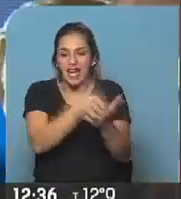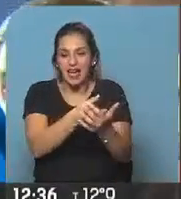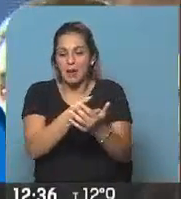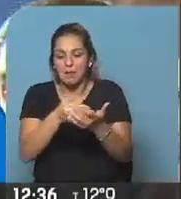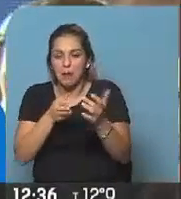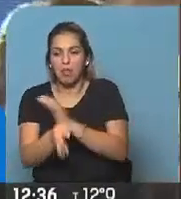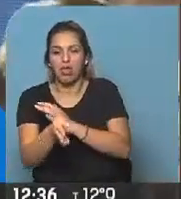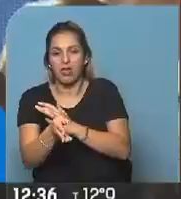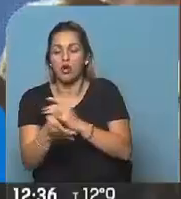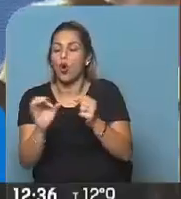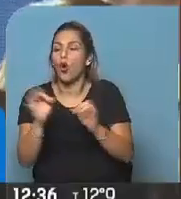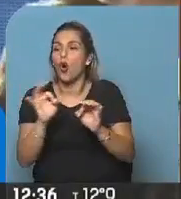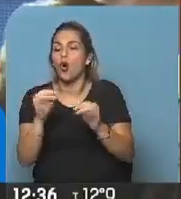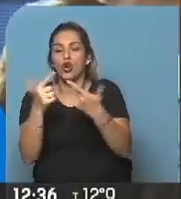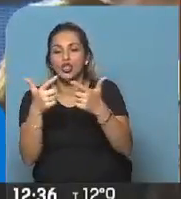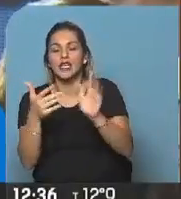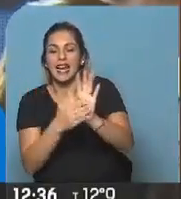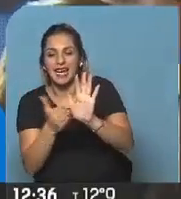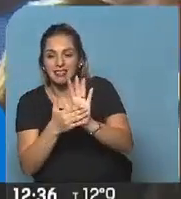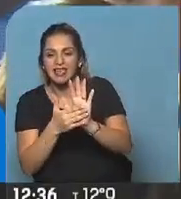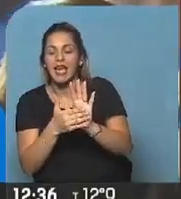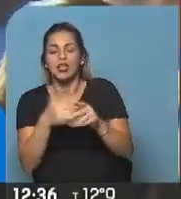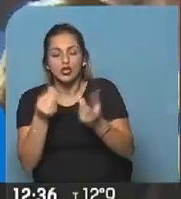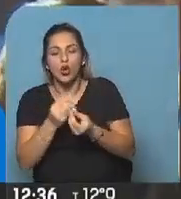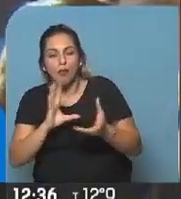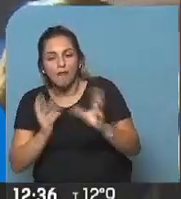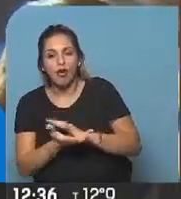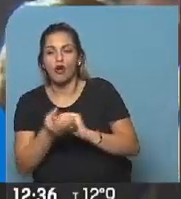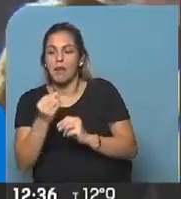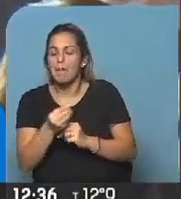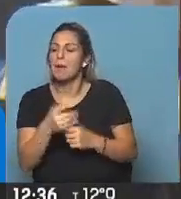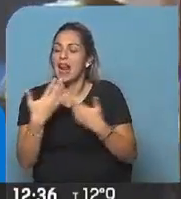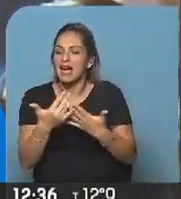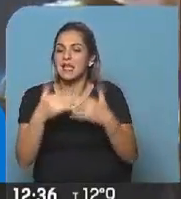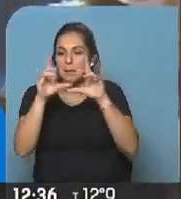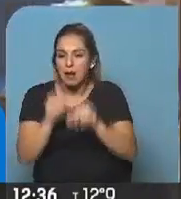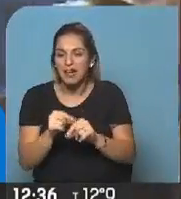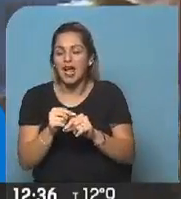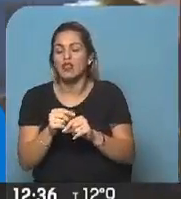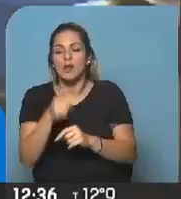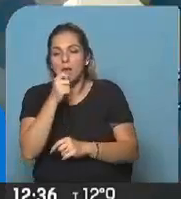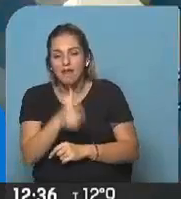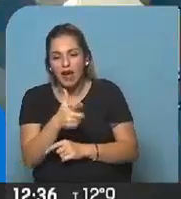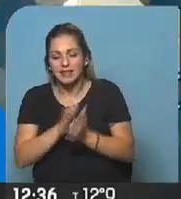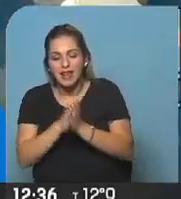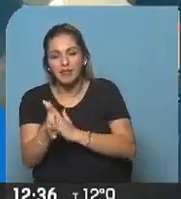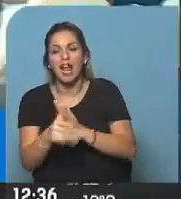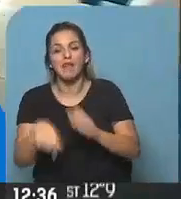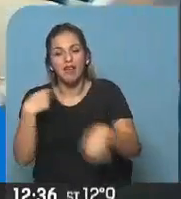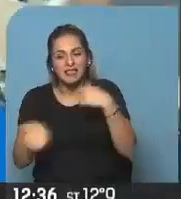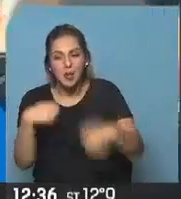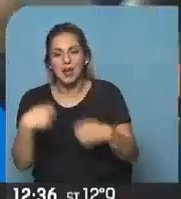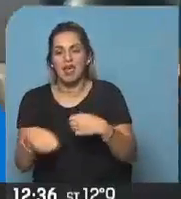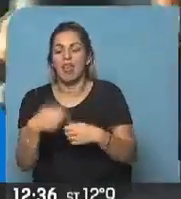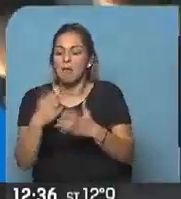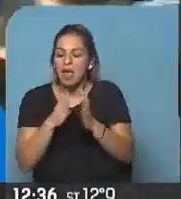la garantía. Entonces estamos tomando una cantidad de medidas que hacen más barato el acceso al alquiler y flexibilizan y ayudan con